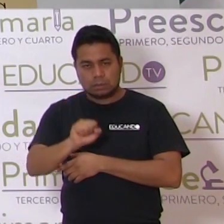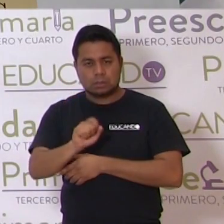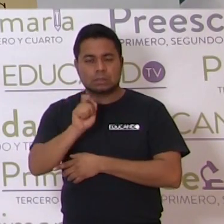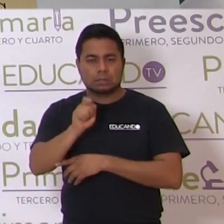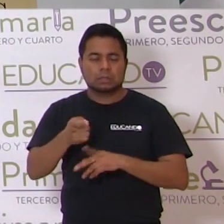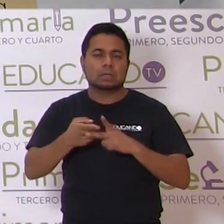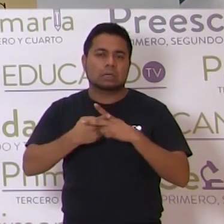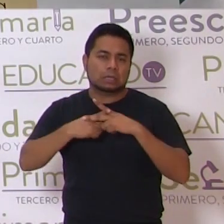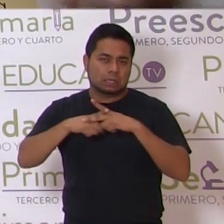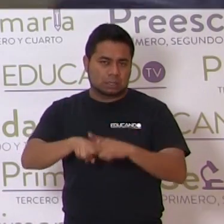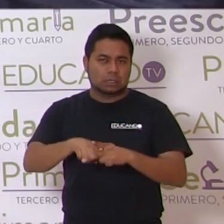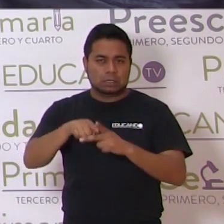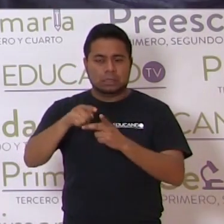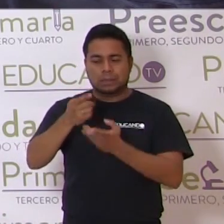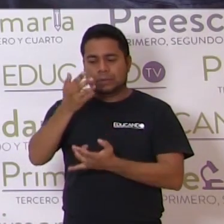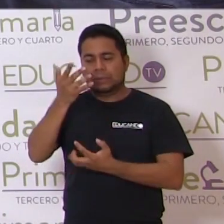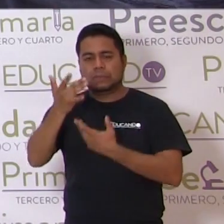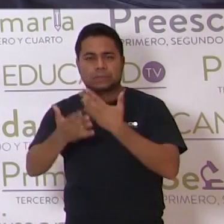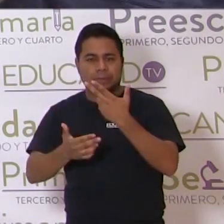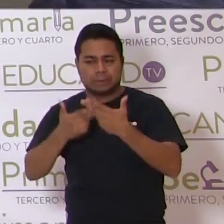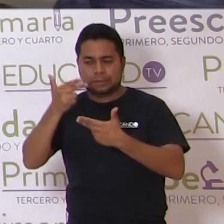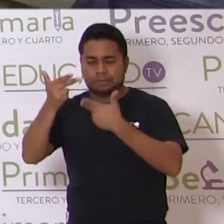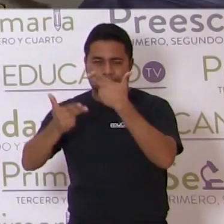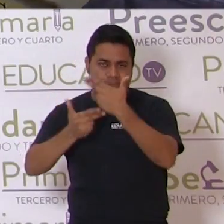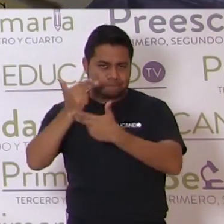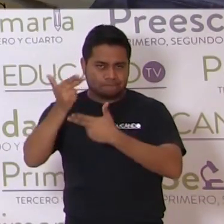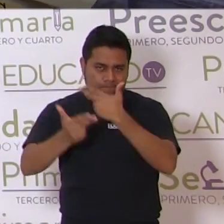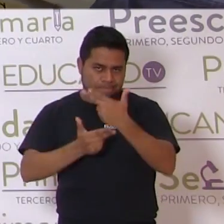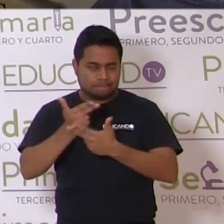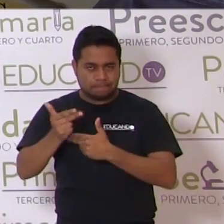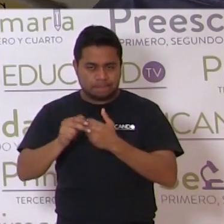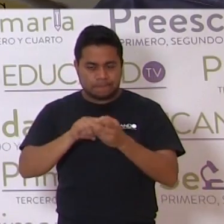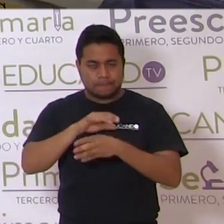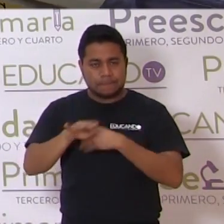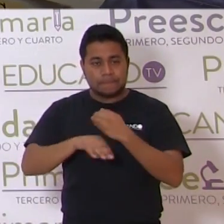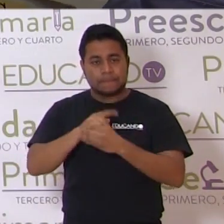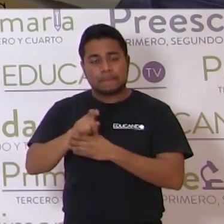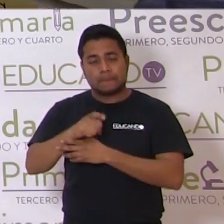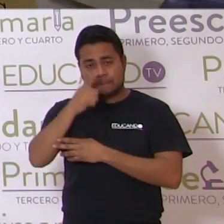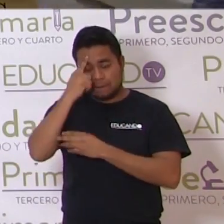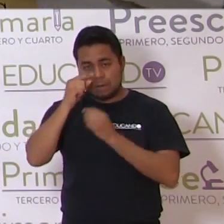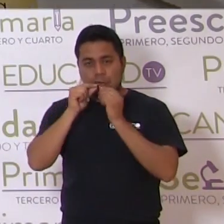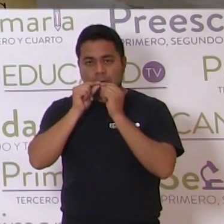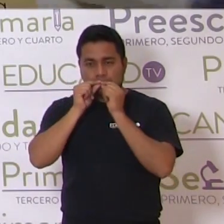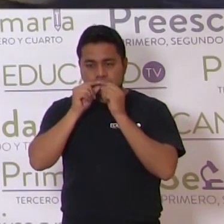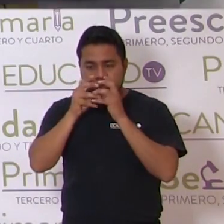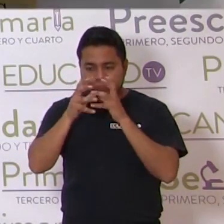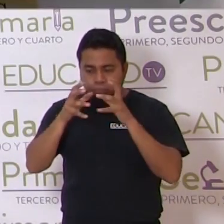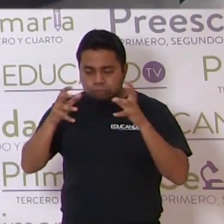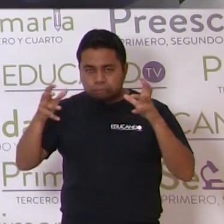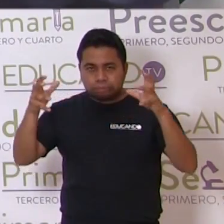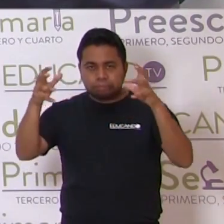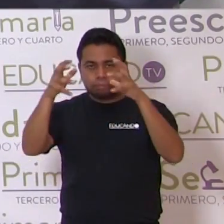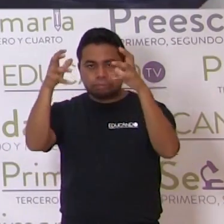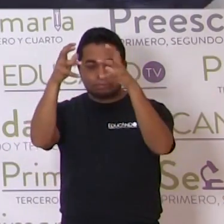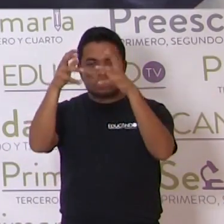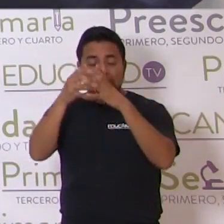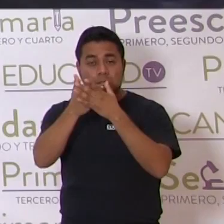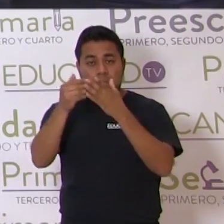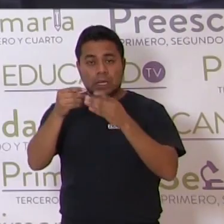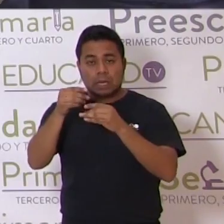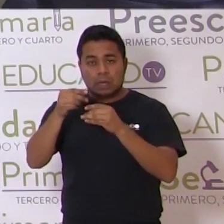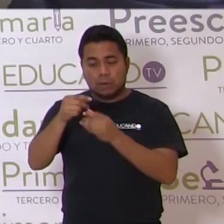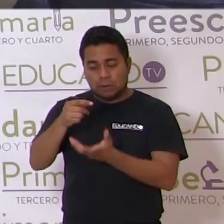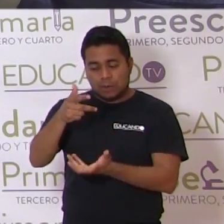inició su punto de evolución. Se trasladó toda al globo. De modo que el matraz